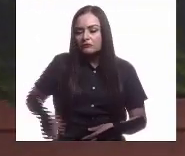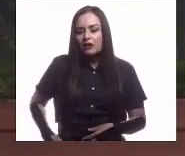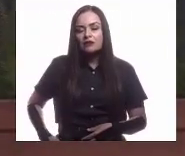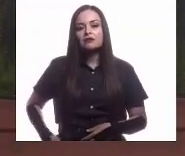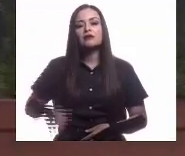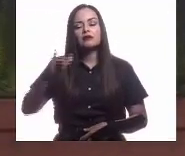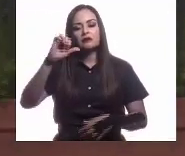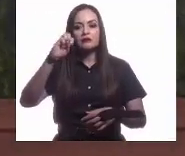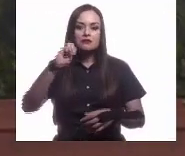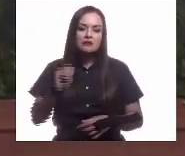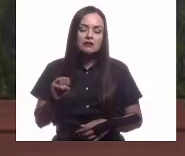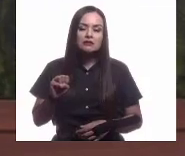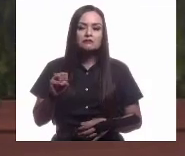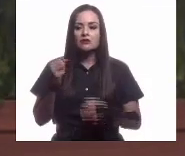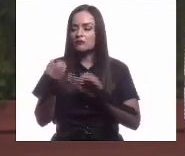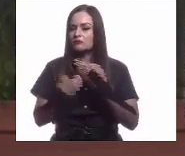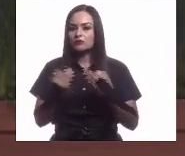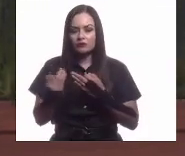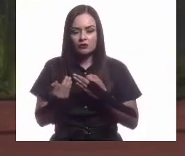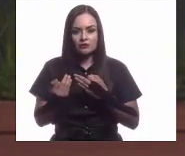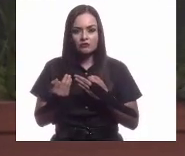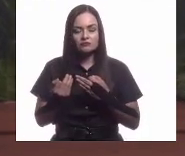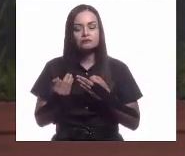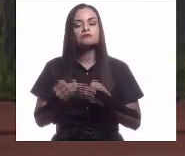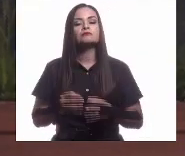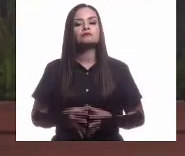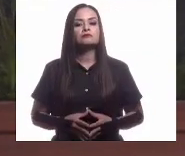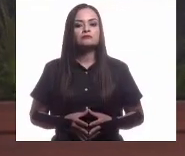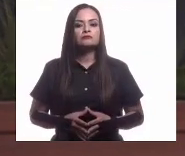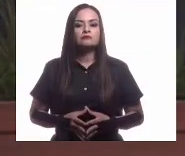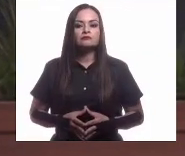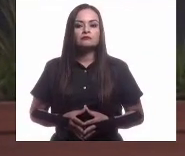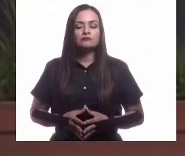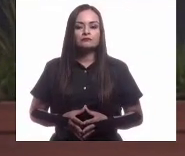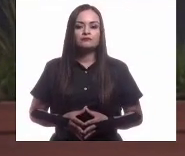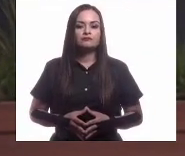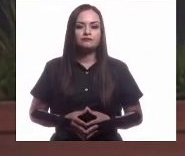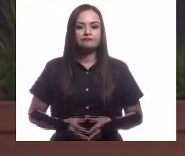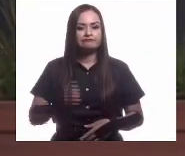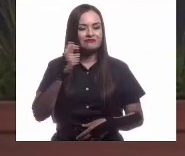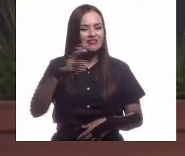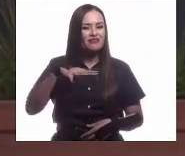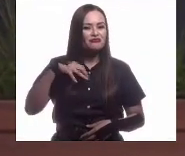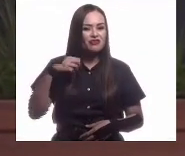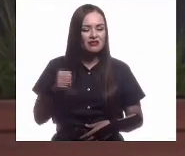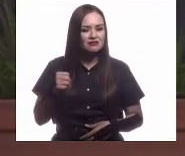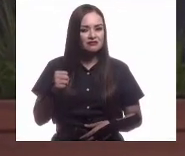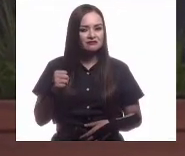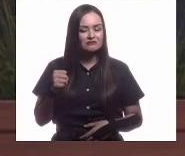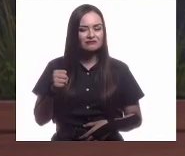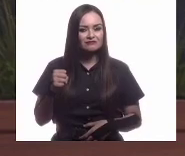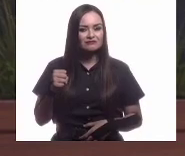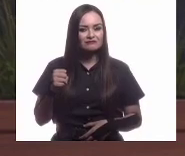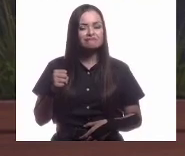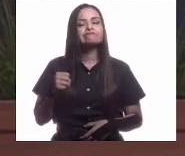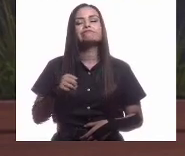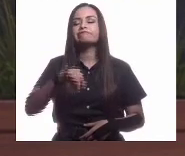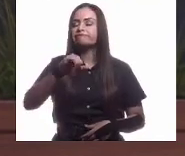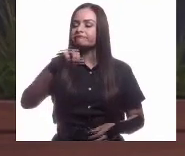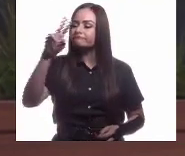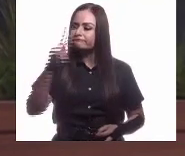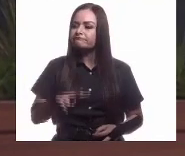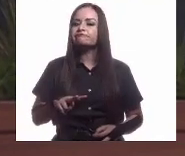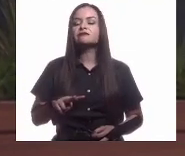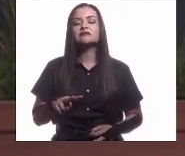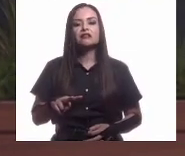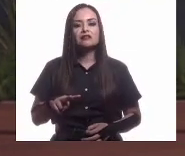seguros y con la posibilidad de hacer una carrera policial. Este esfuerzo ha permitido, de verdad, por